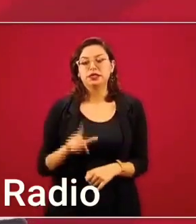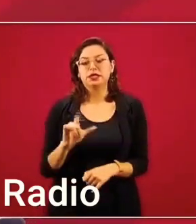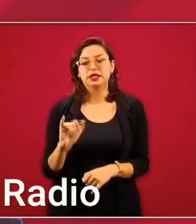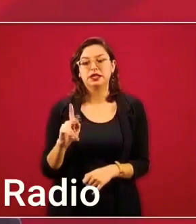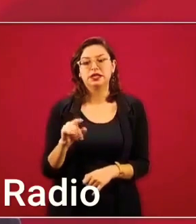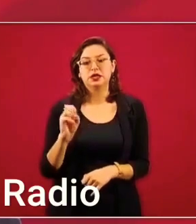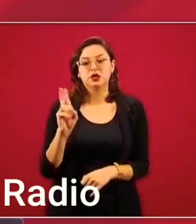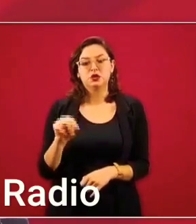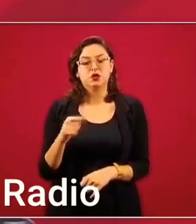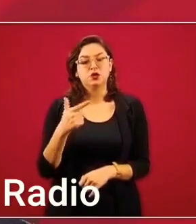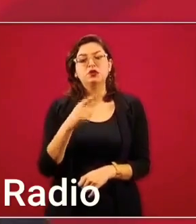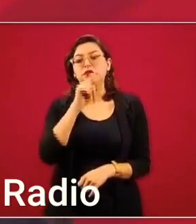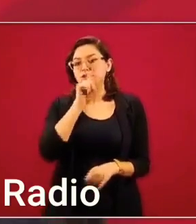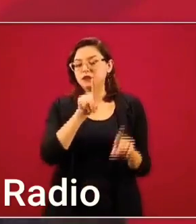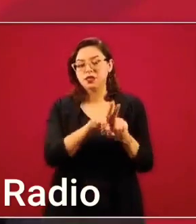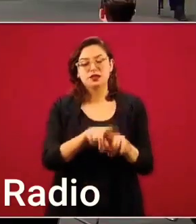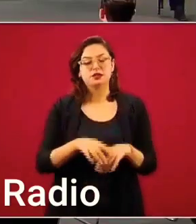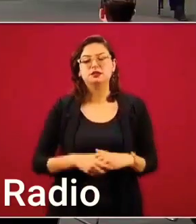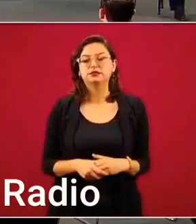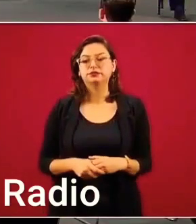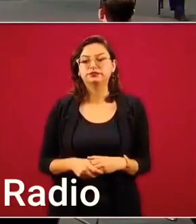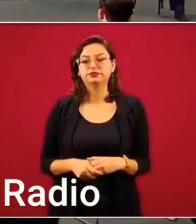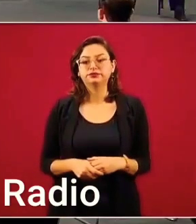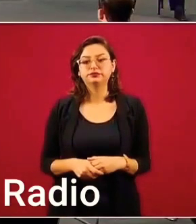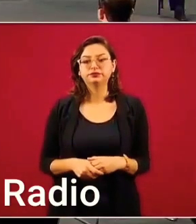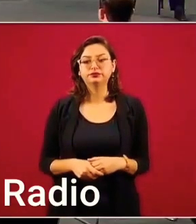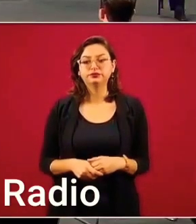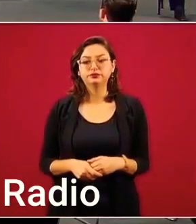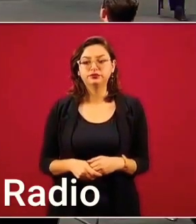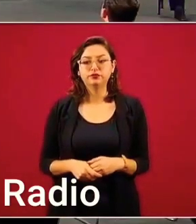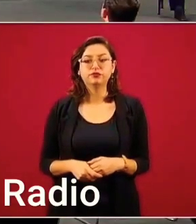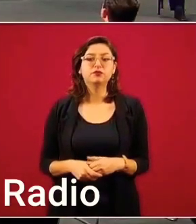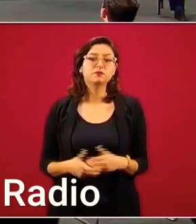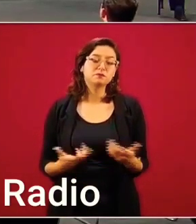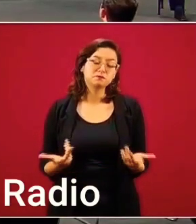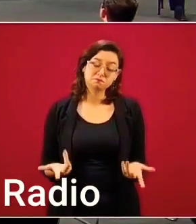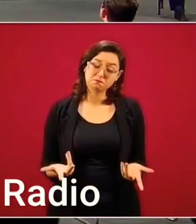Franklin Delano Roosevelt. Entonces, sí,